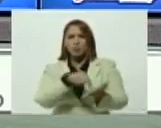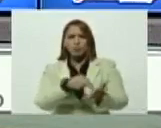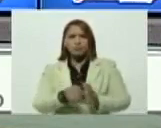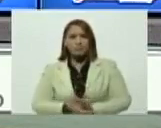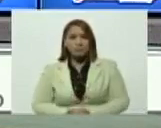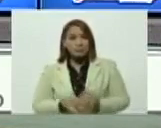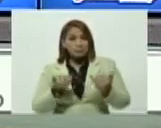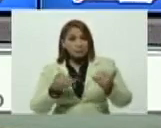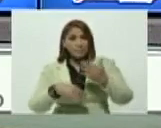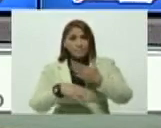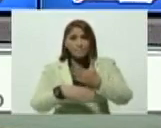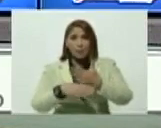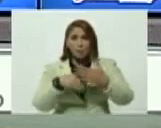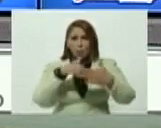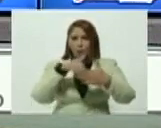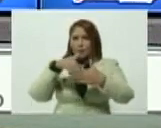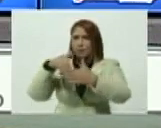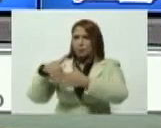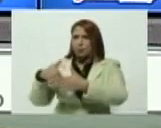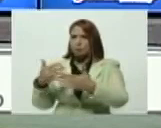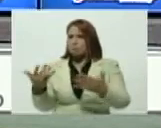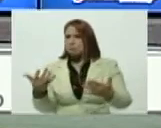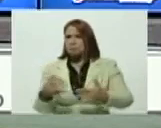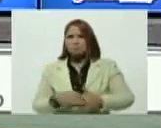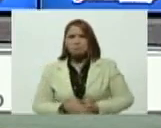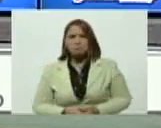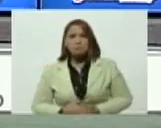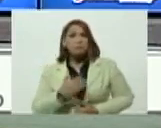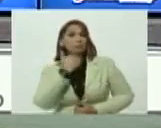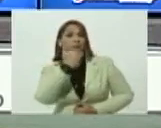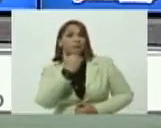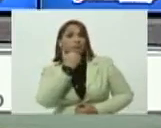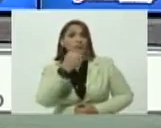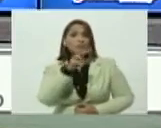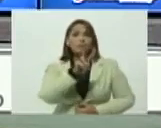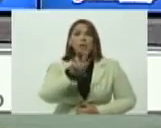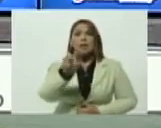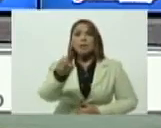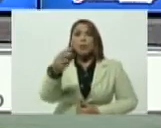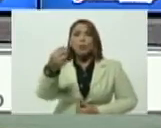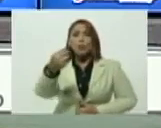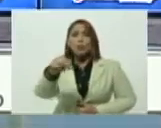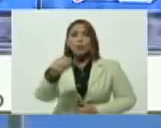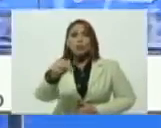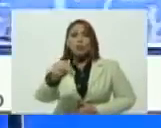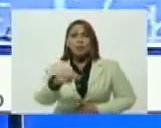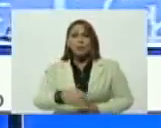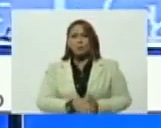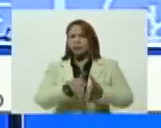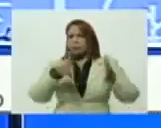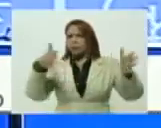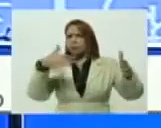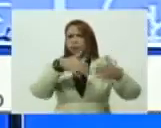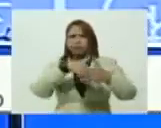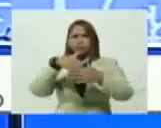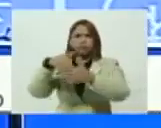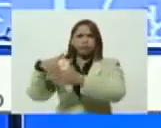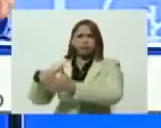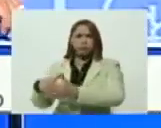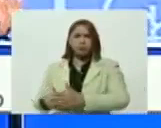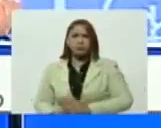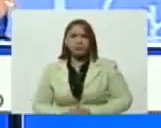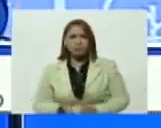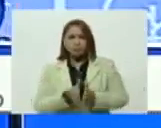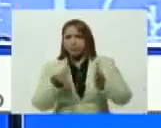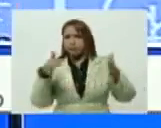Ahora vamos a las elecciones del próximo 21 de noviembre. Mega elecciones.